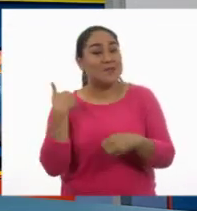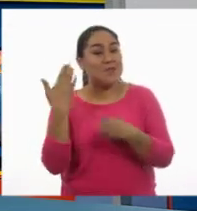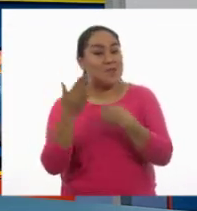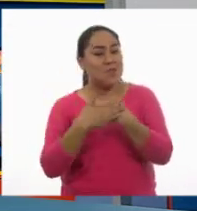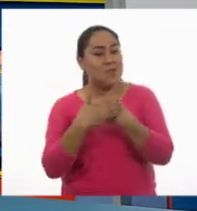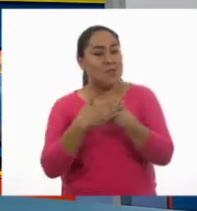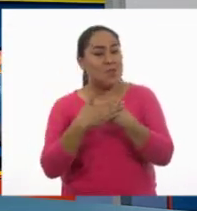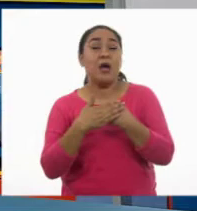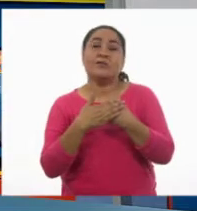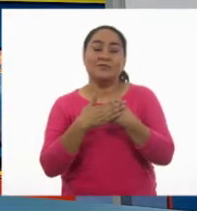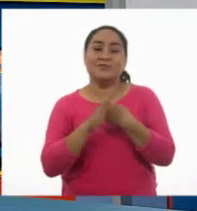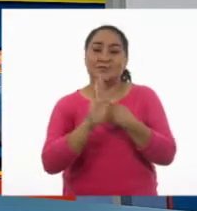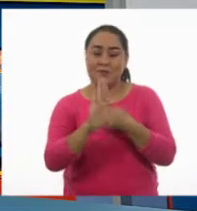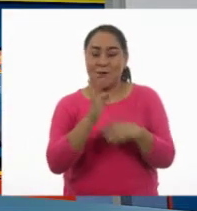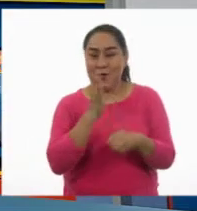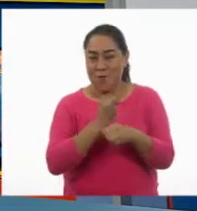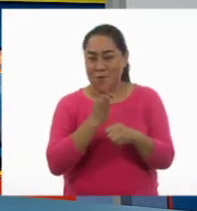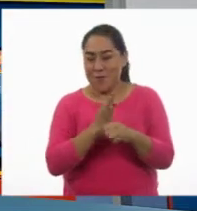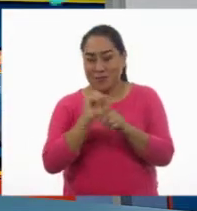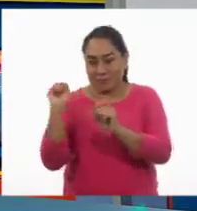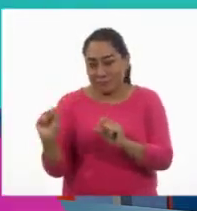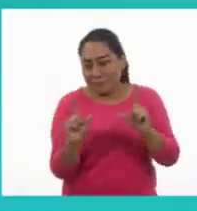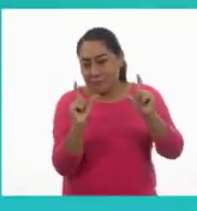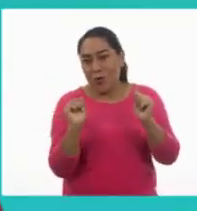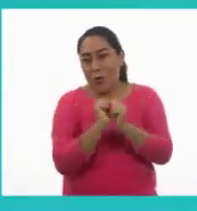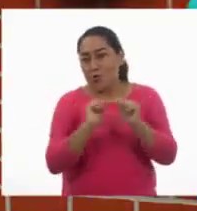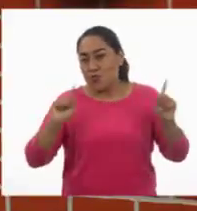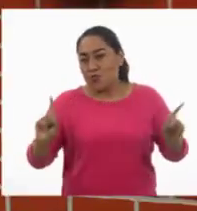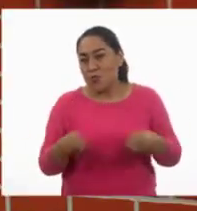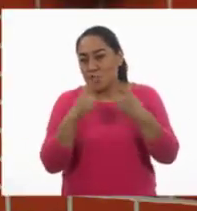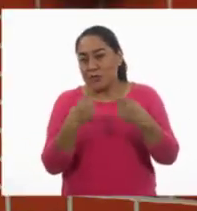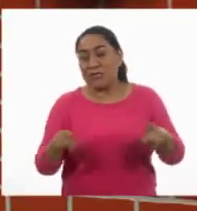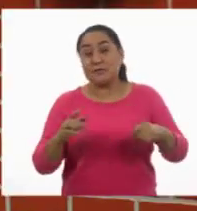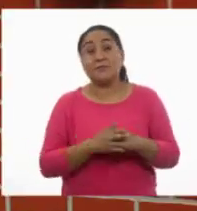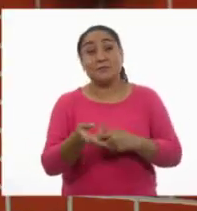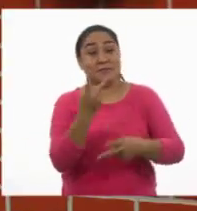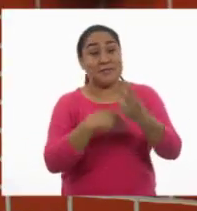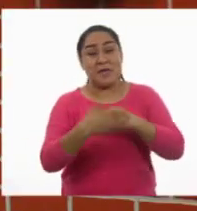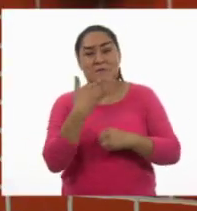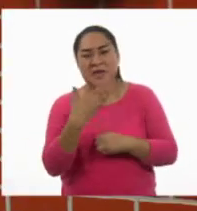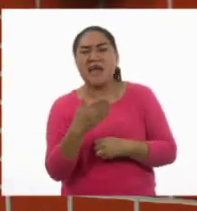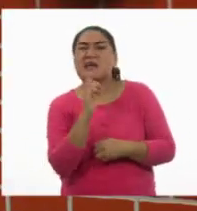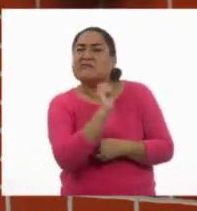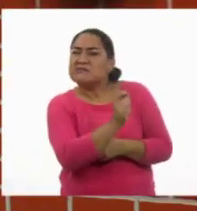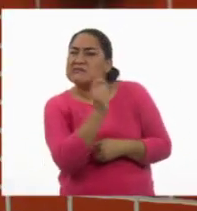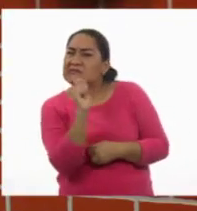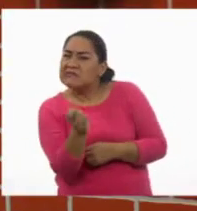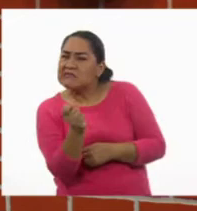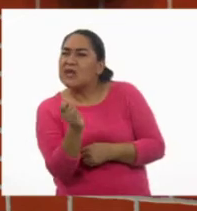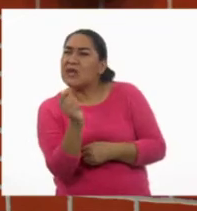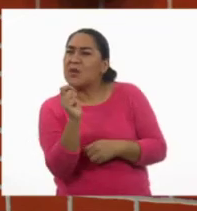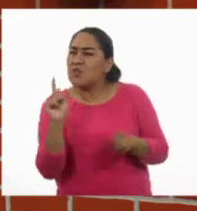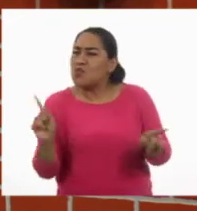Pero antes, vamos a una cápsula musical. Bienvenidos